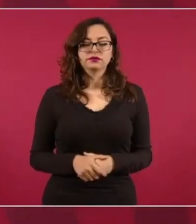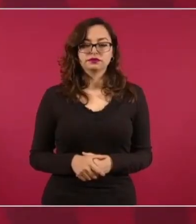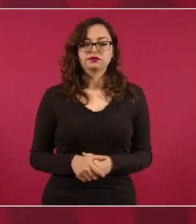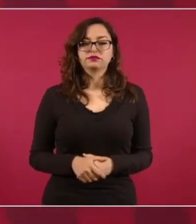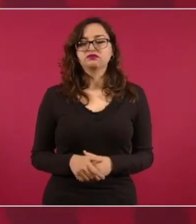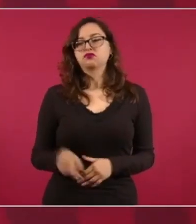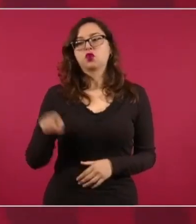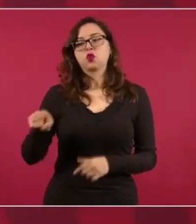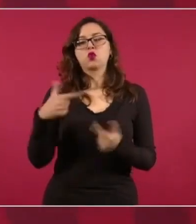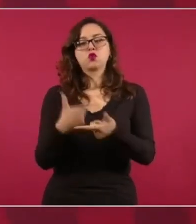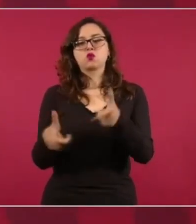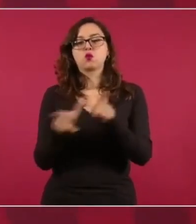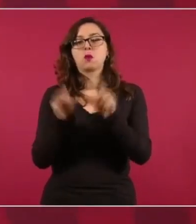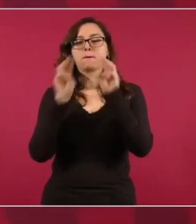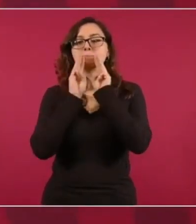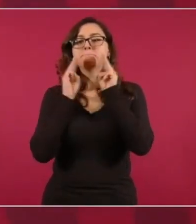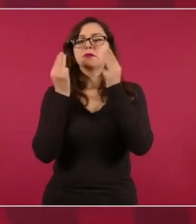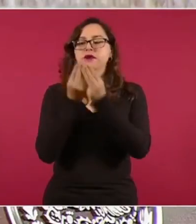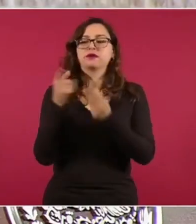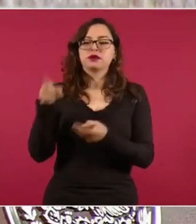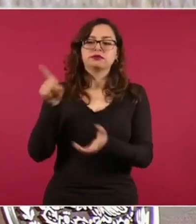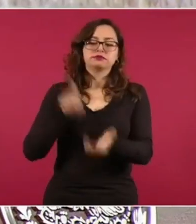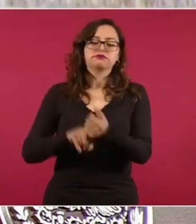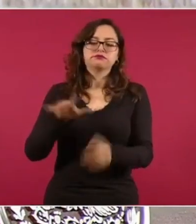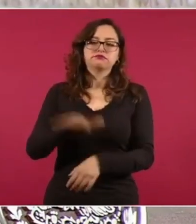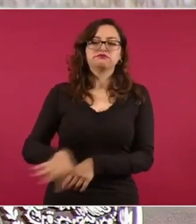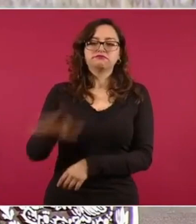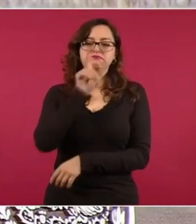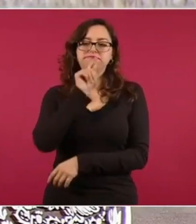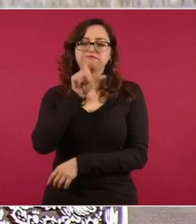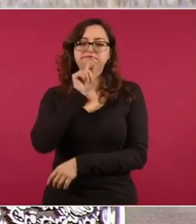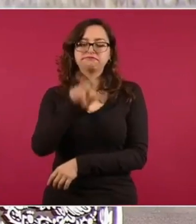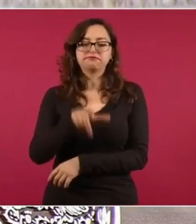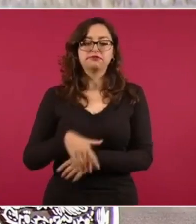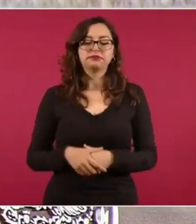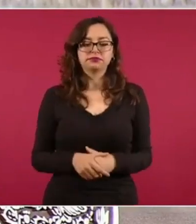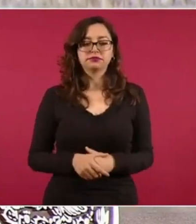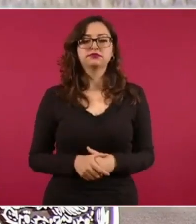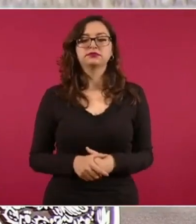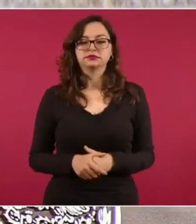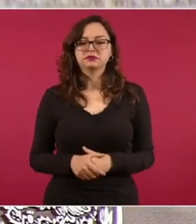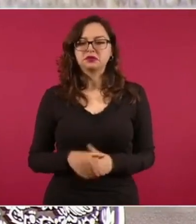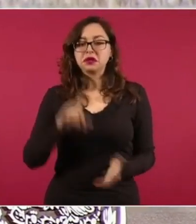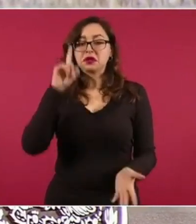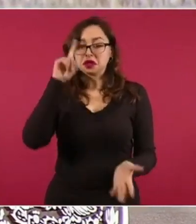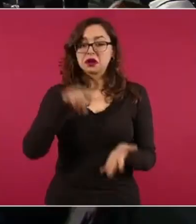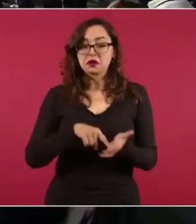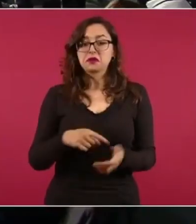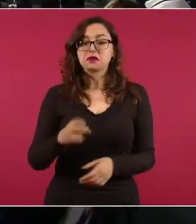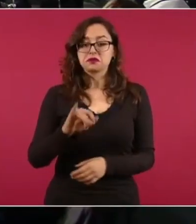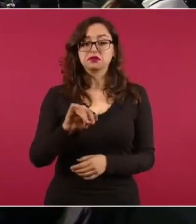organización que actúa ahí, en Jalisco. ¿Jalisco Nueva Generación? Sí, creo.